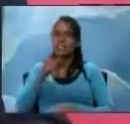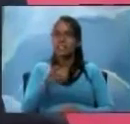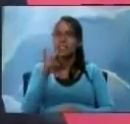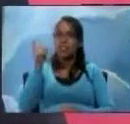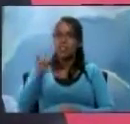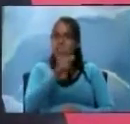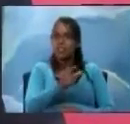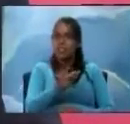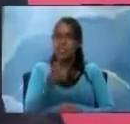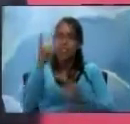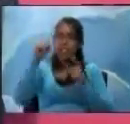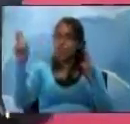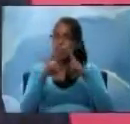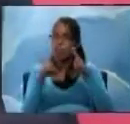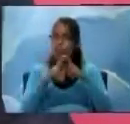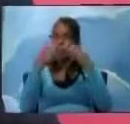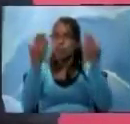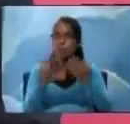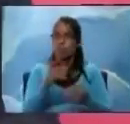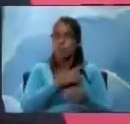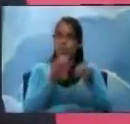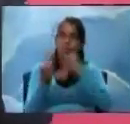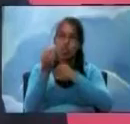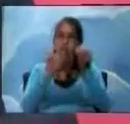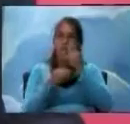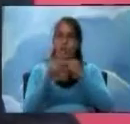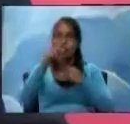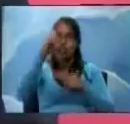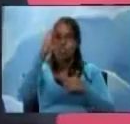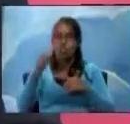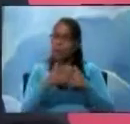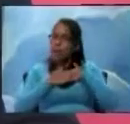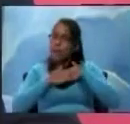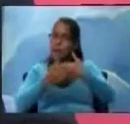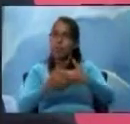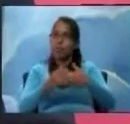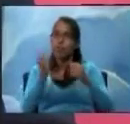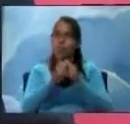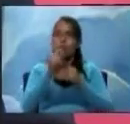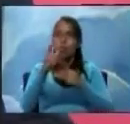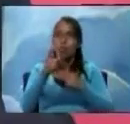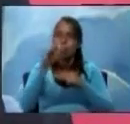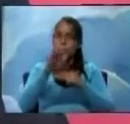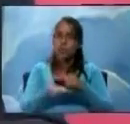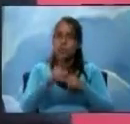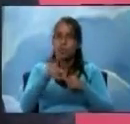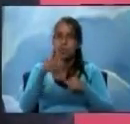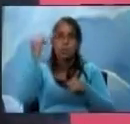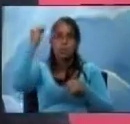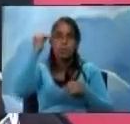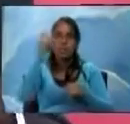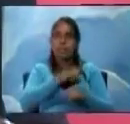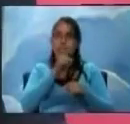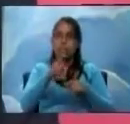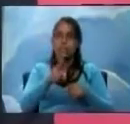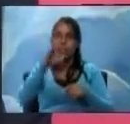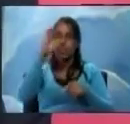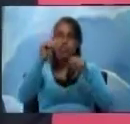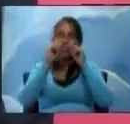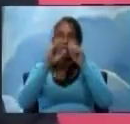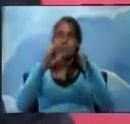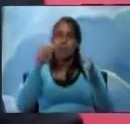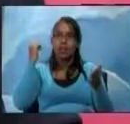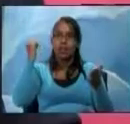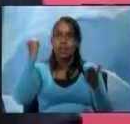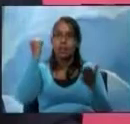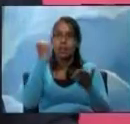y alguien desconocido me dio de comer, y Dios te va a recompensar cuando menos piensas de esto. Que Dios